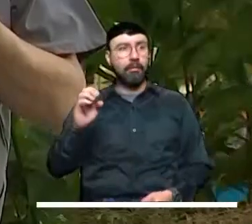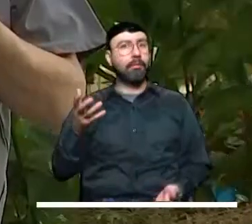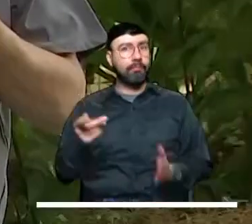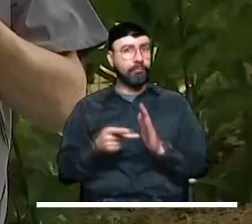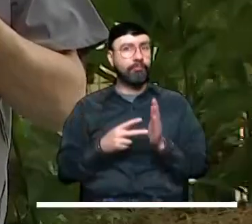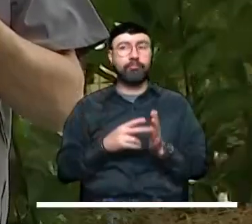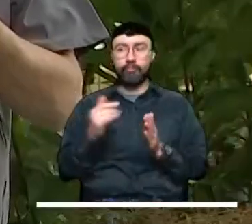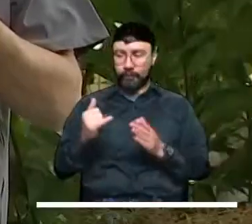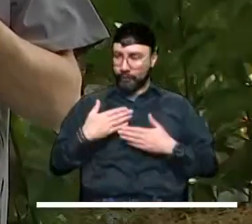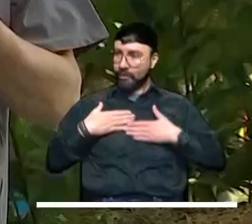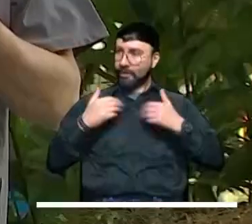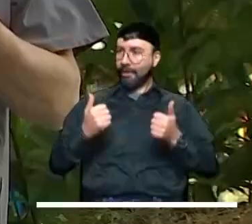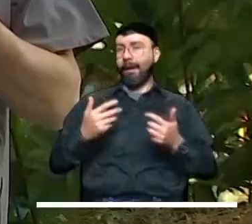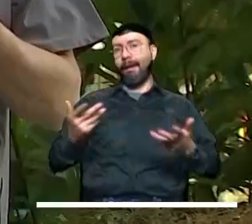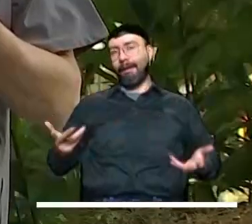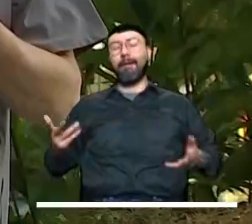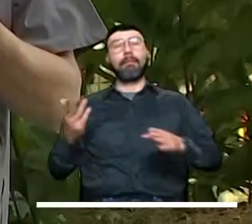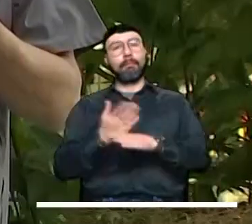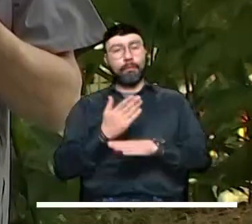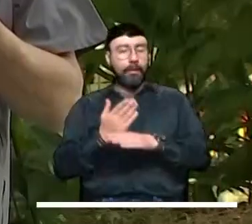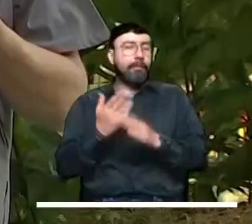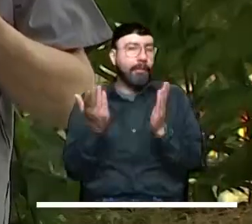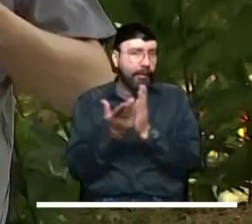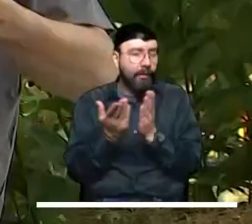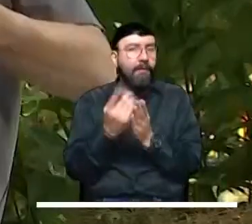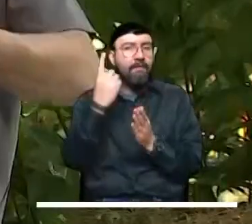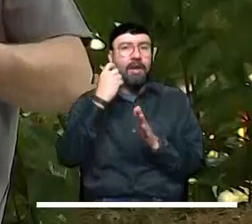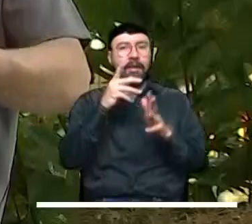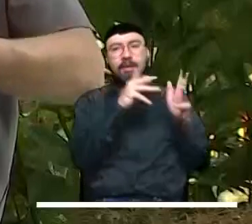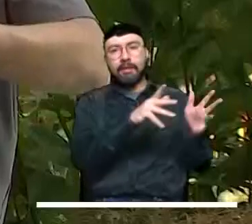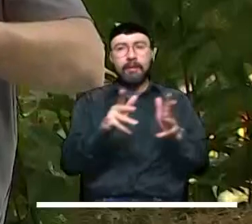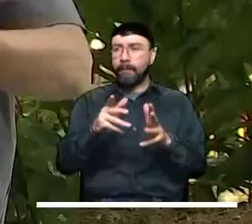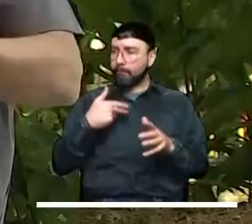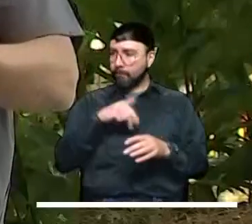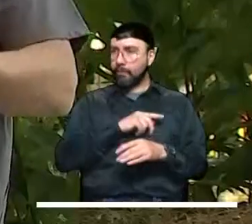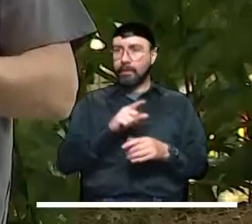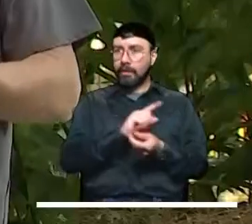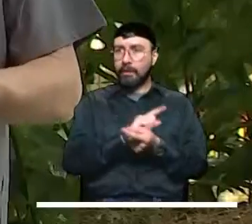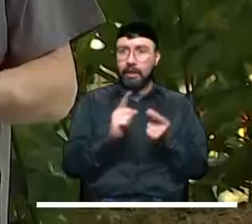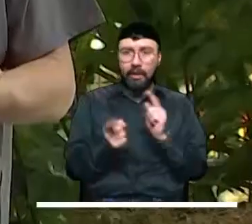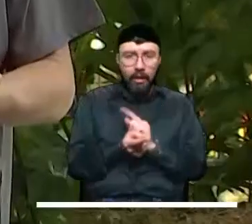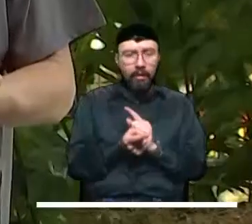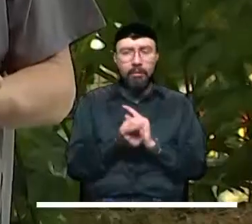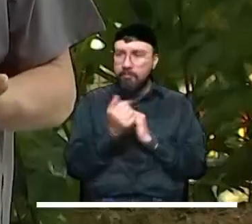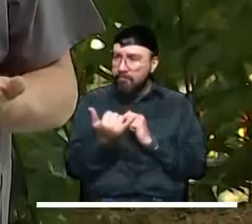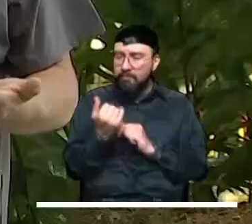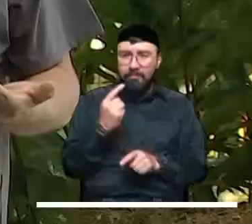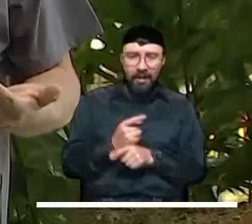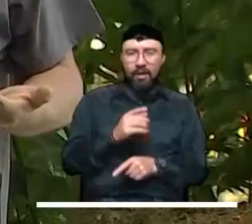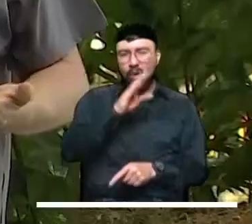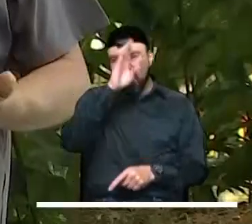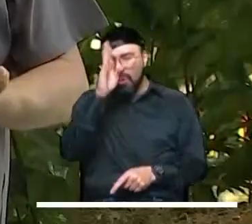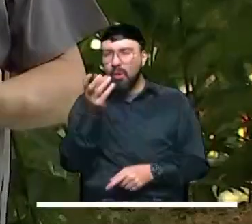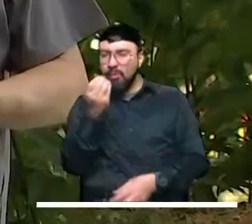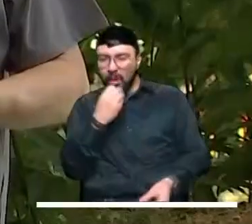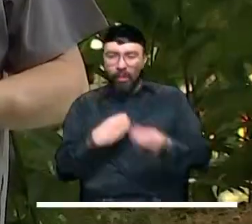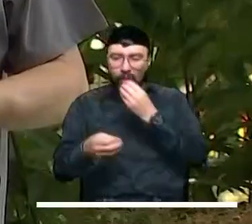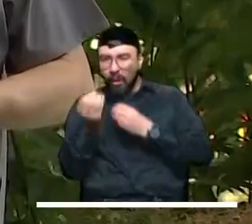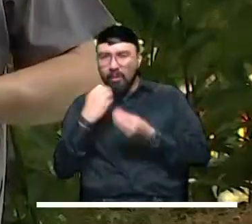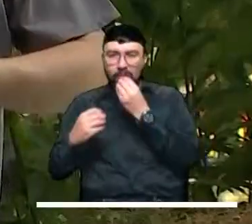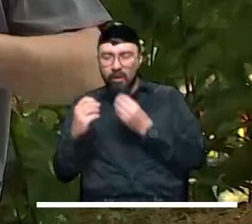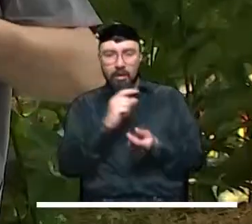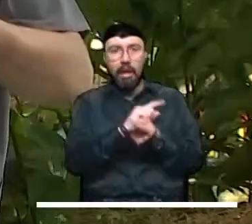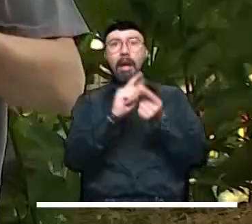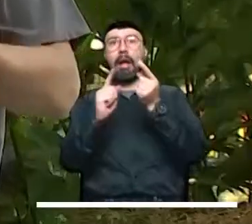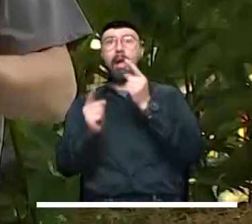de educación. Y si nosotros cambiamos esa parte de nuestros hábitos alimenticios, vamos a cambiar